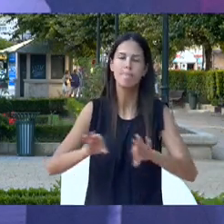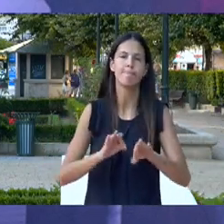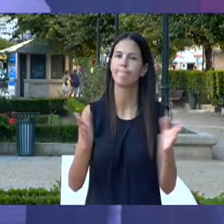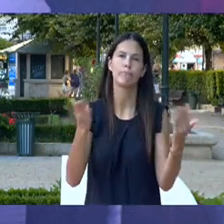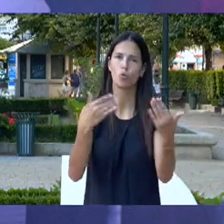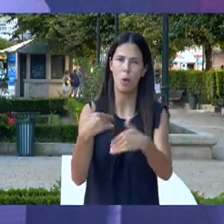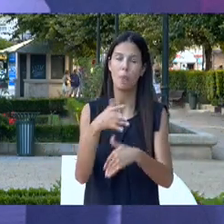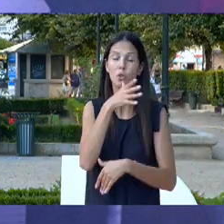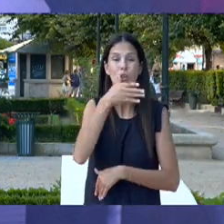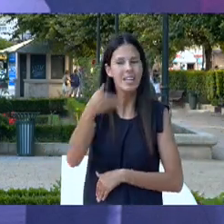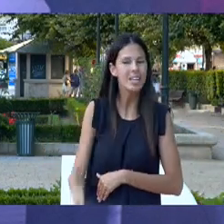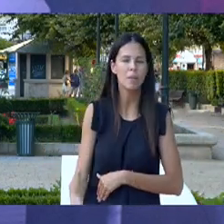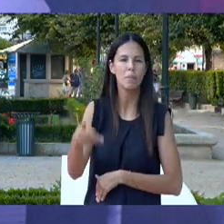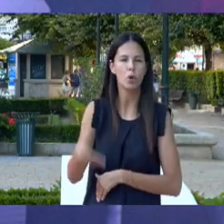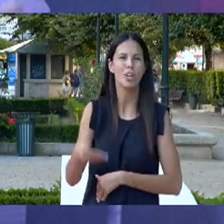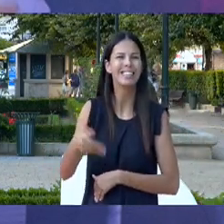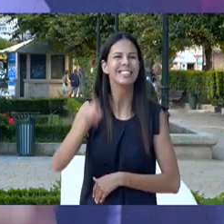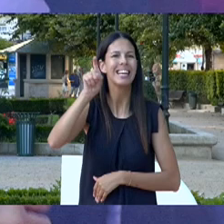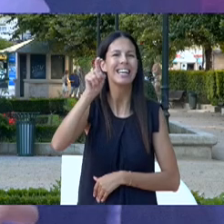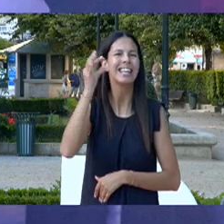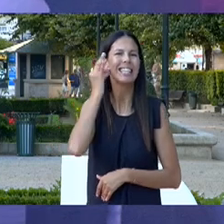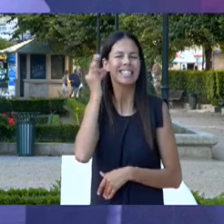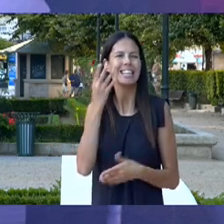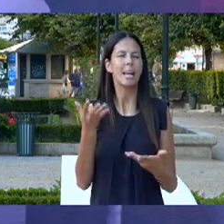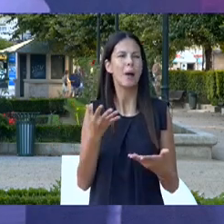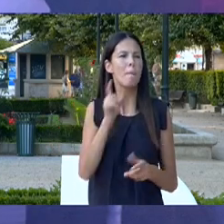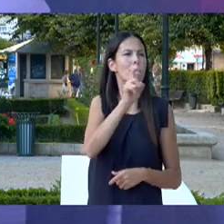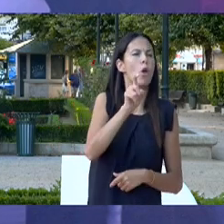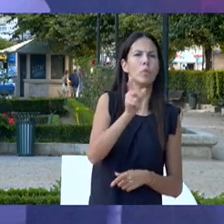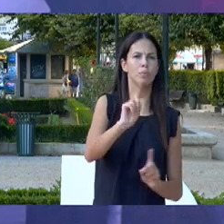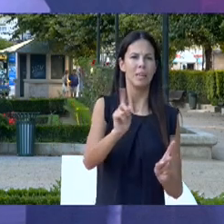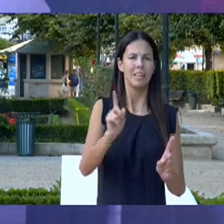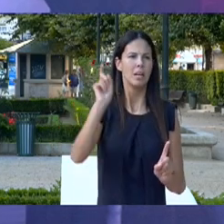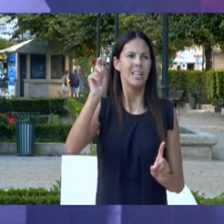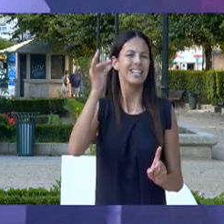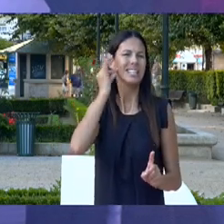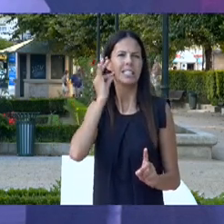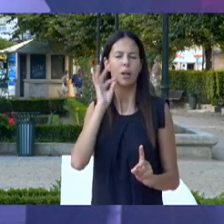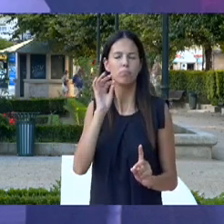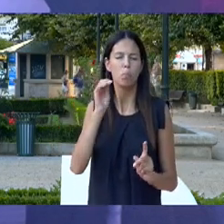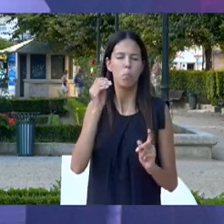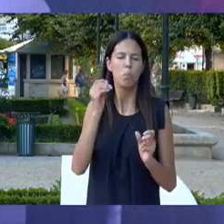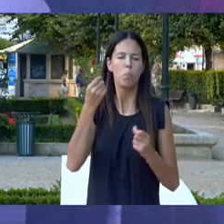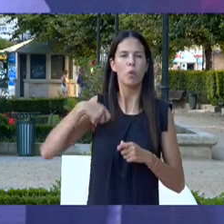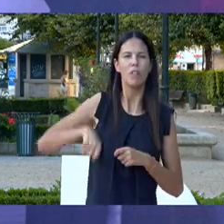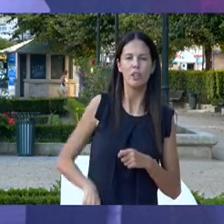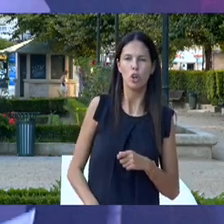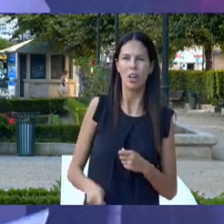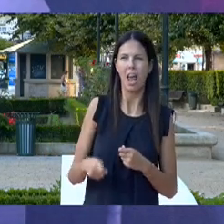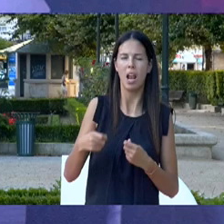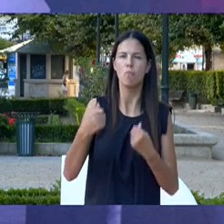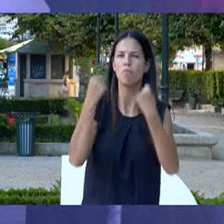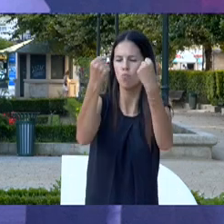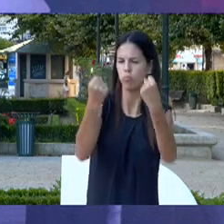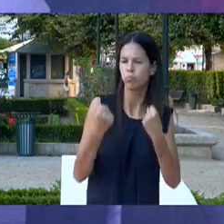importante o feito de que Ernestina non é unha mestra, Ernestina é unha catedrática que se vai a dedicar a formar mestres, é dicir, non é